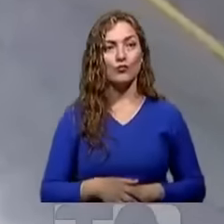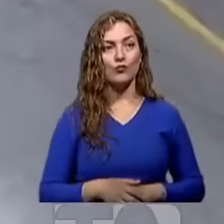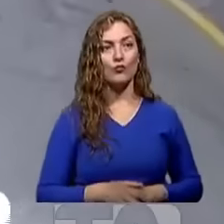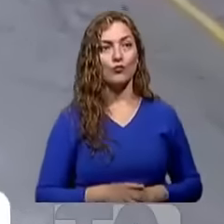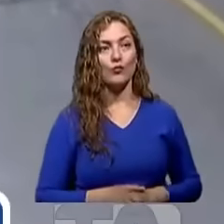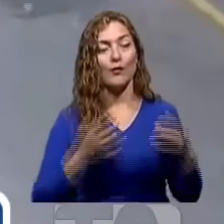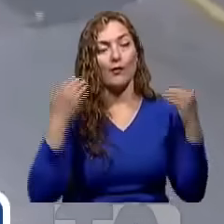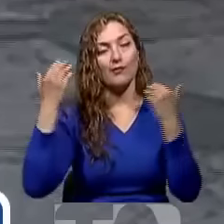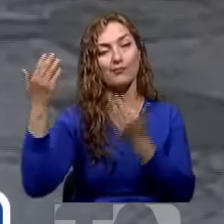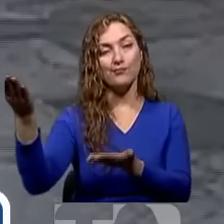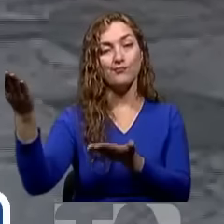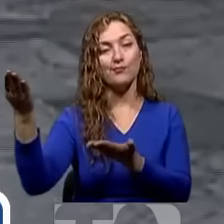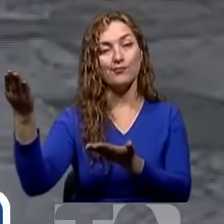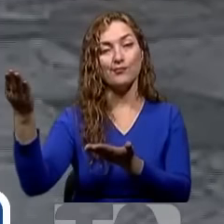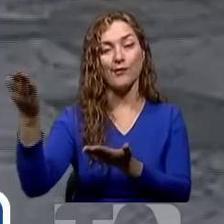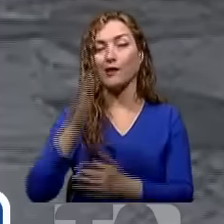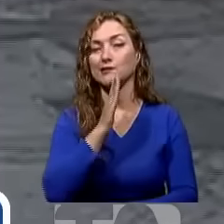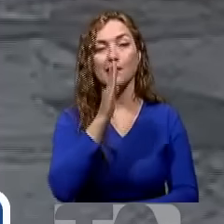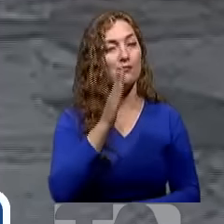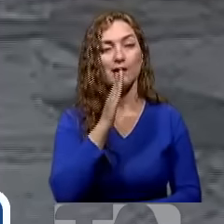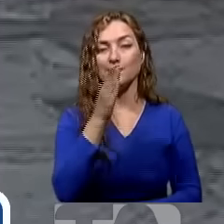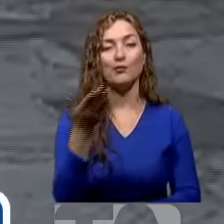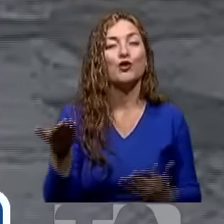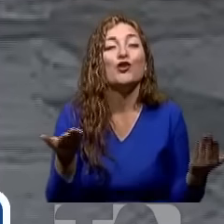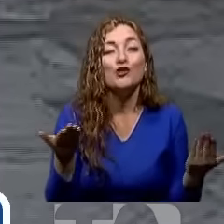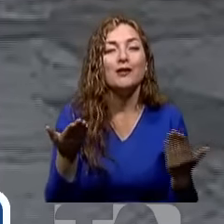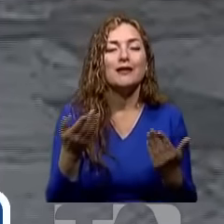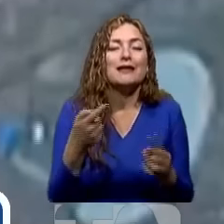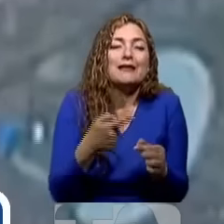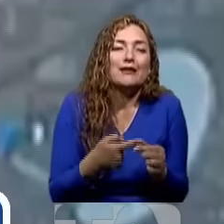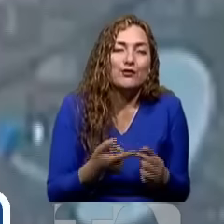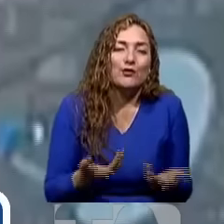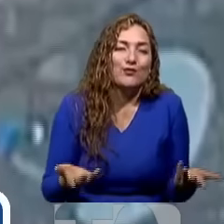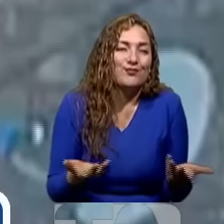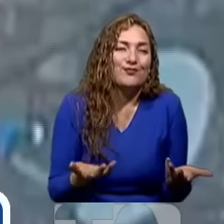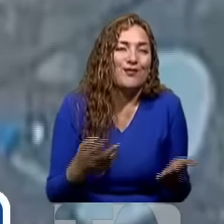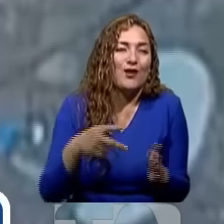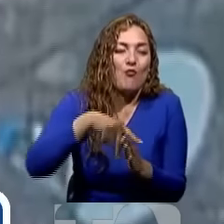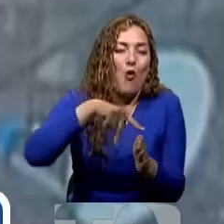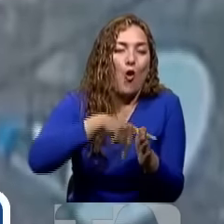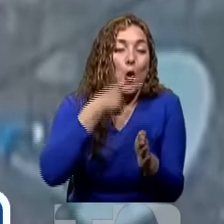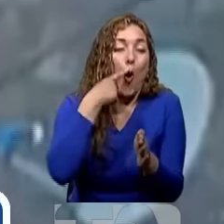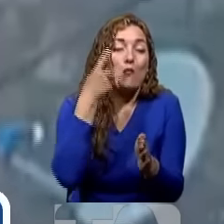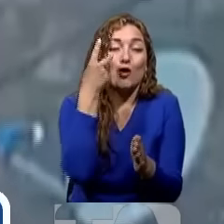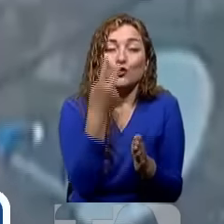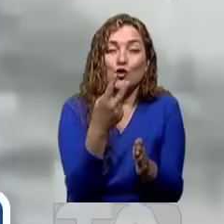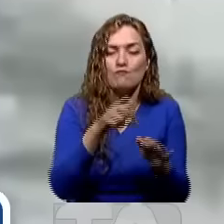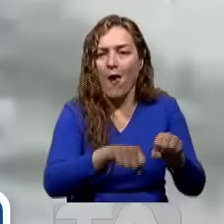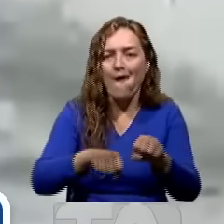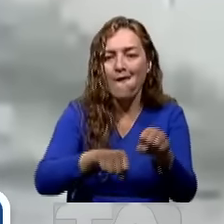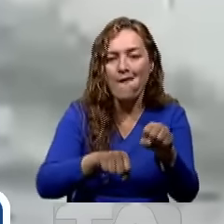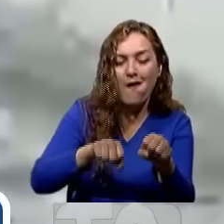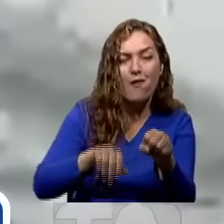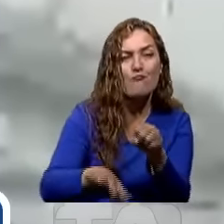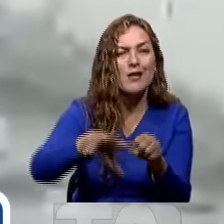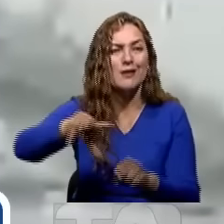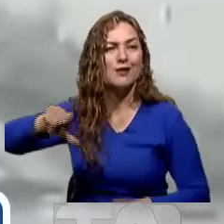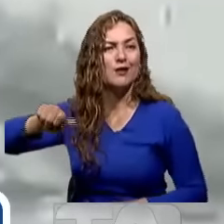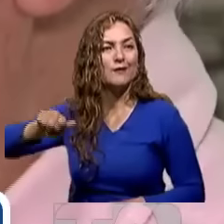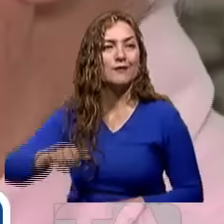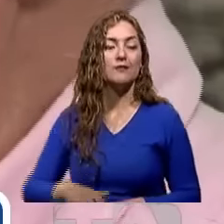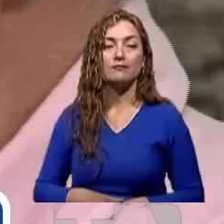Imágenes como estas son cada vez más comunes en las calles de la capital. Ver a 2 hombres a bordo de una motocicleta involucrados en hechos delictivos.